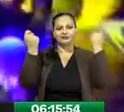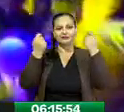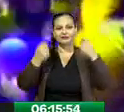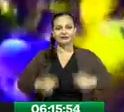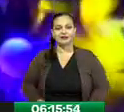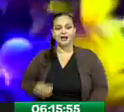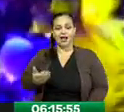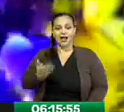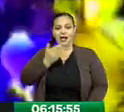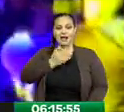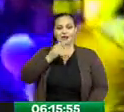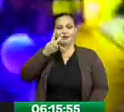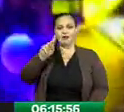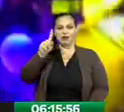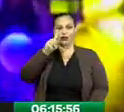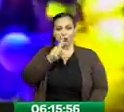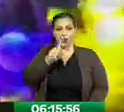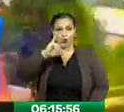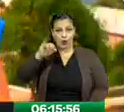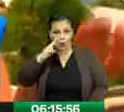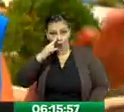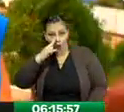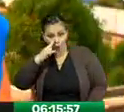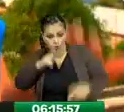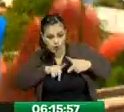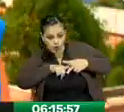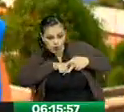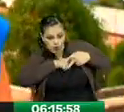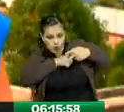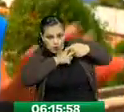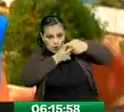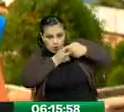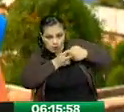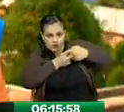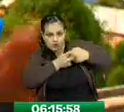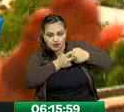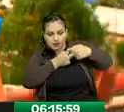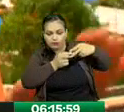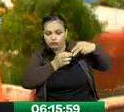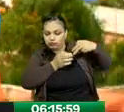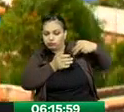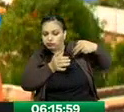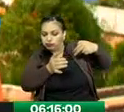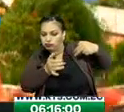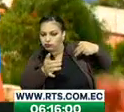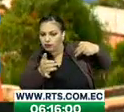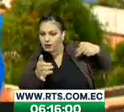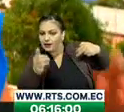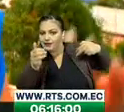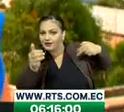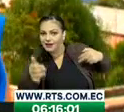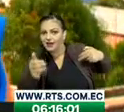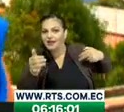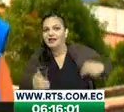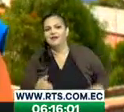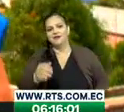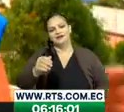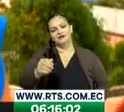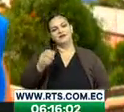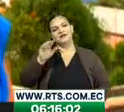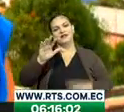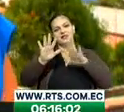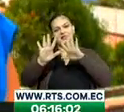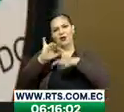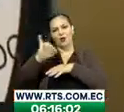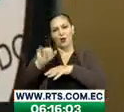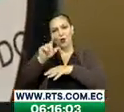junio, culminarán el 1 de julio. Invito a propios y extraños que disfruten de esta hermosa tradición y cultura que tiene que ofrecer mi